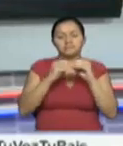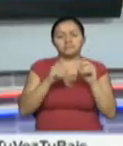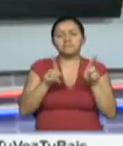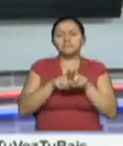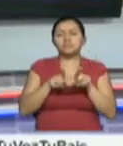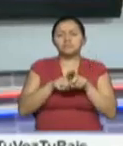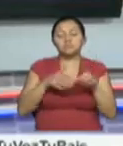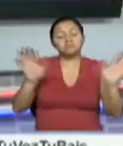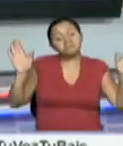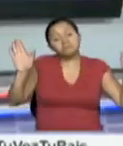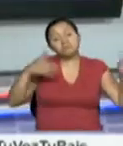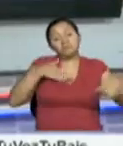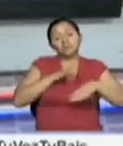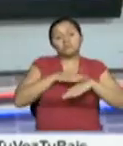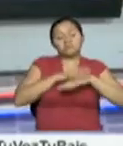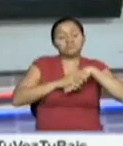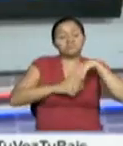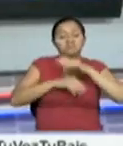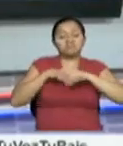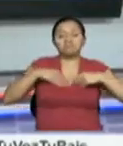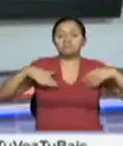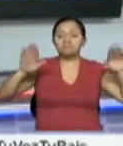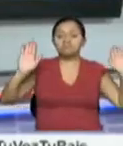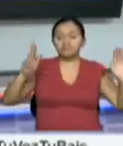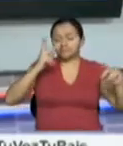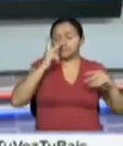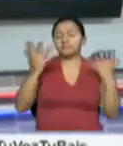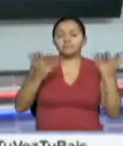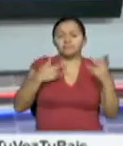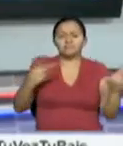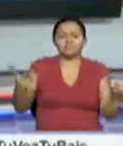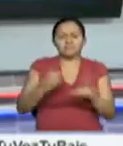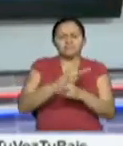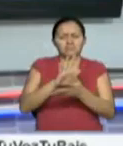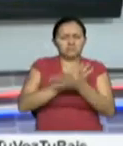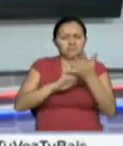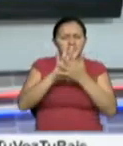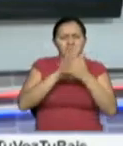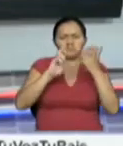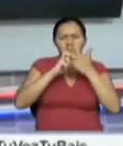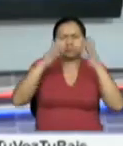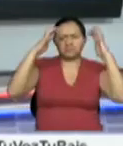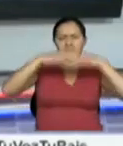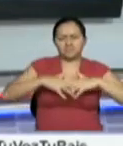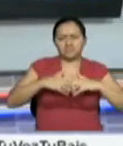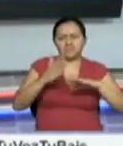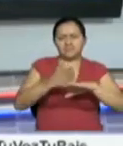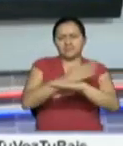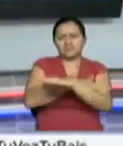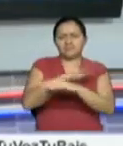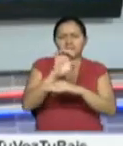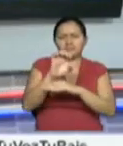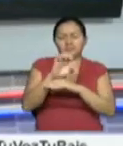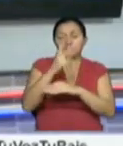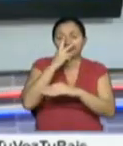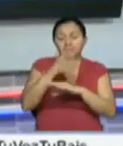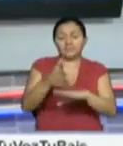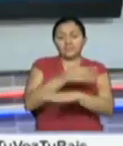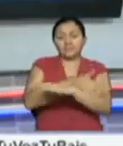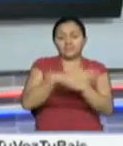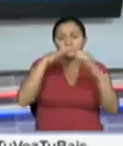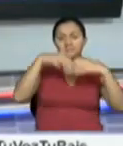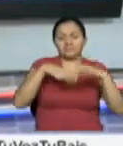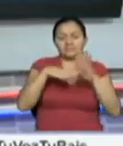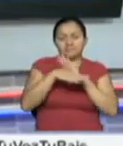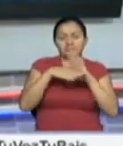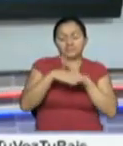las manos y esquivar responsabilidades dentro de la peor y nefasta tragedia que vivió el país, como lo fue el feriado